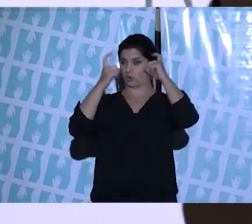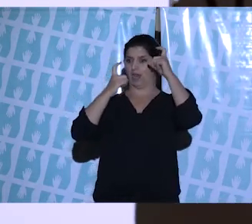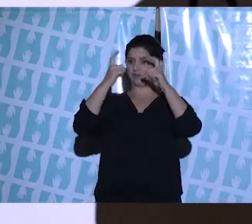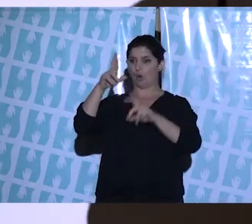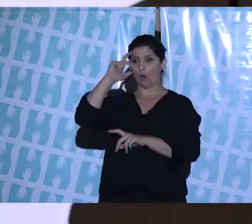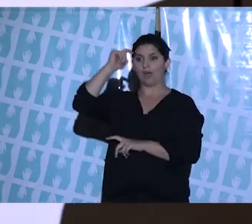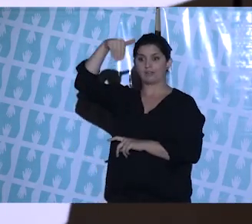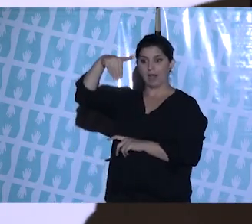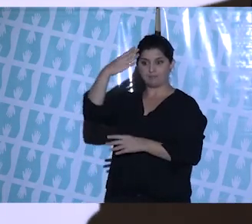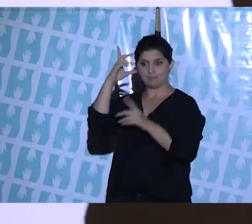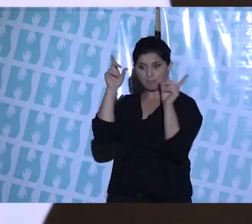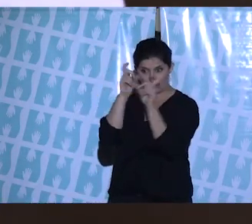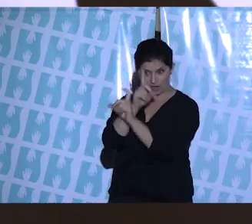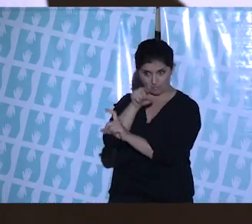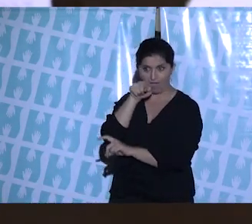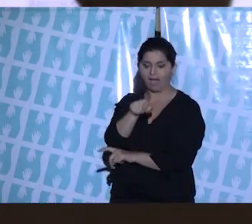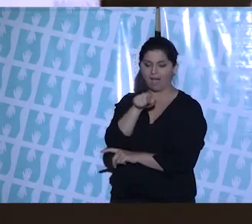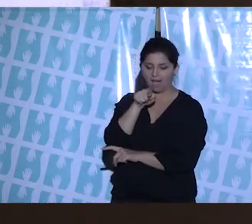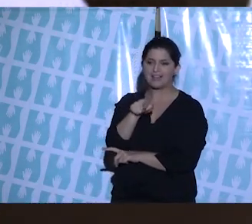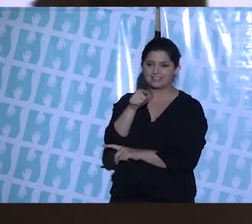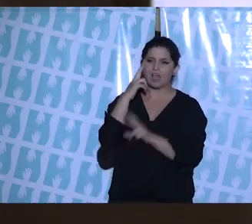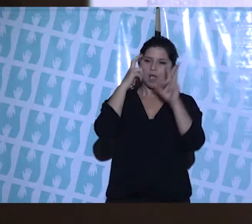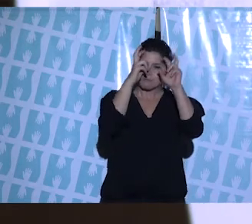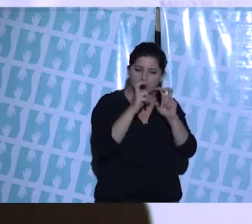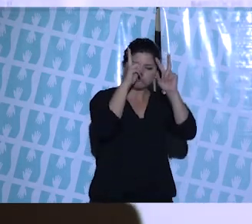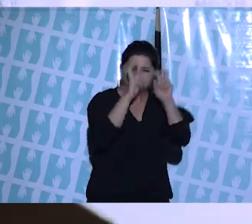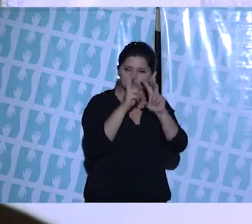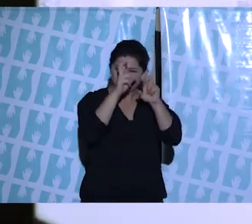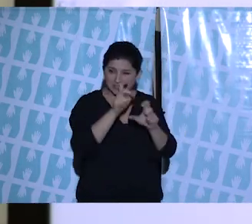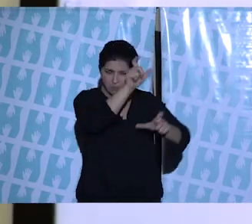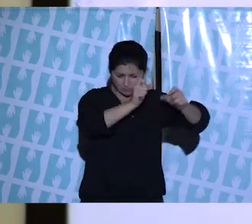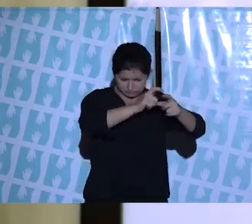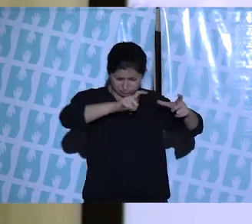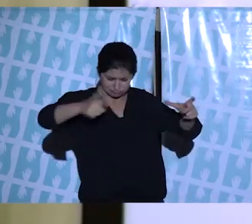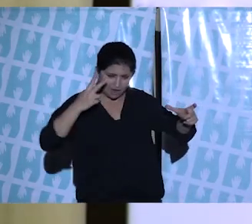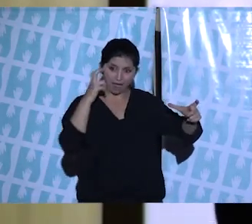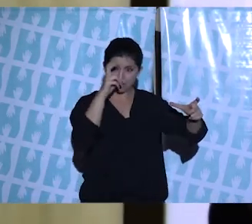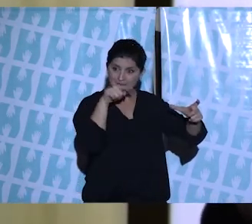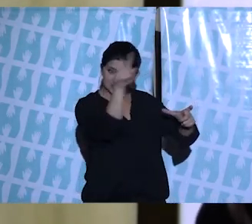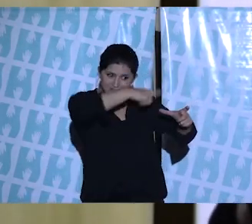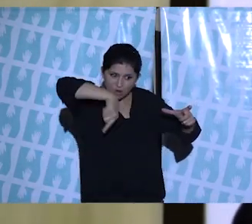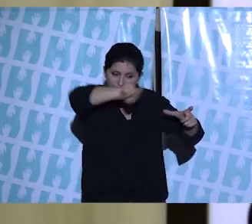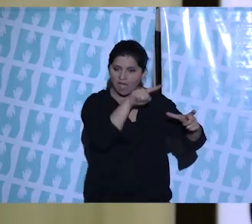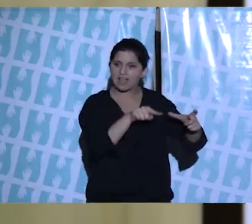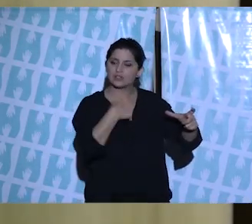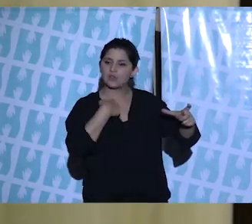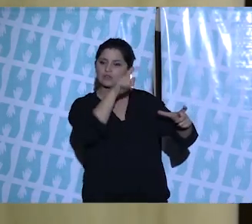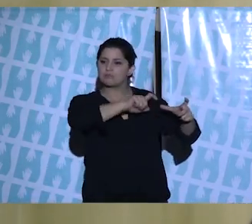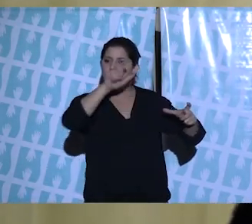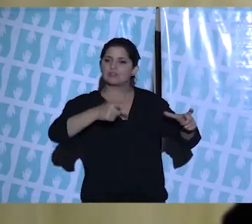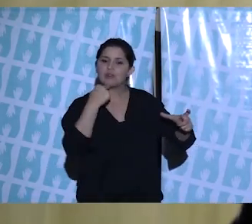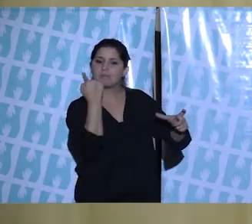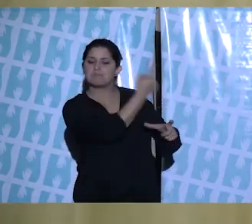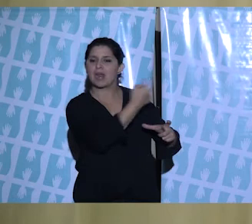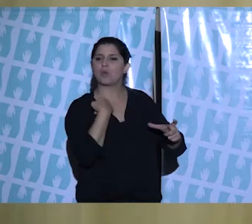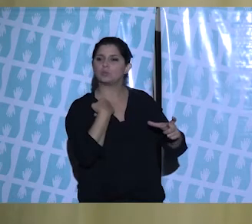Porque hay estudios que han seguido poblaciones numerosas de pacientes que, ¿qué hacían? Consultaban con